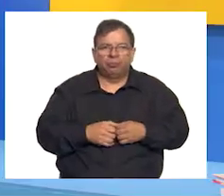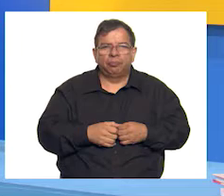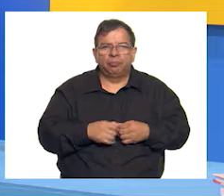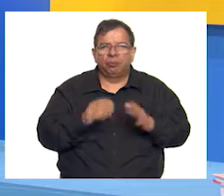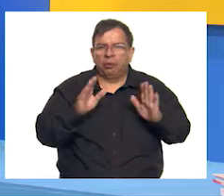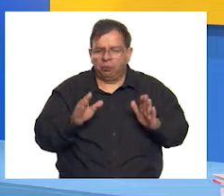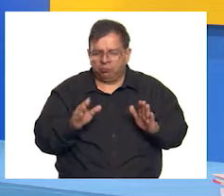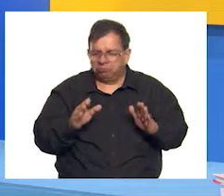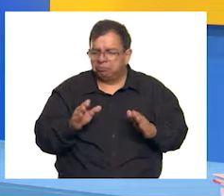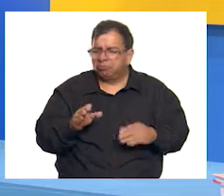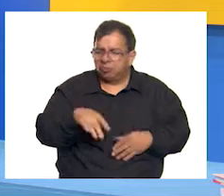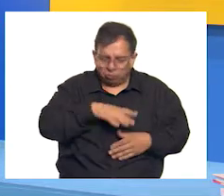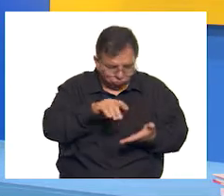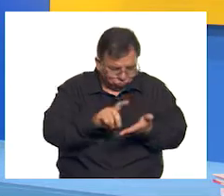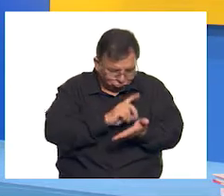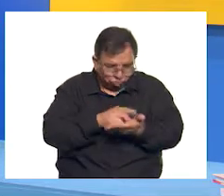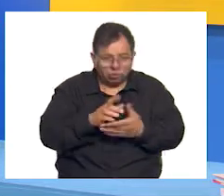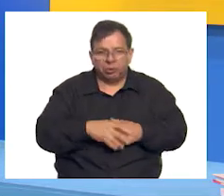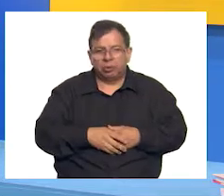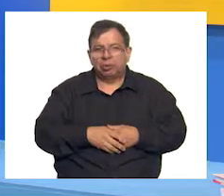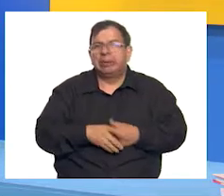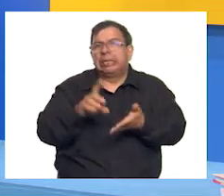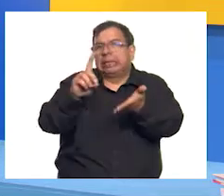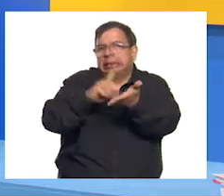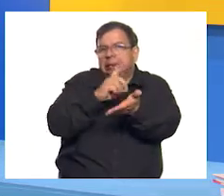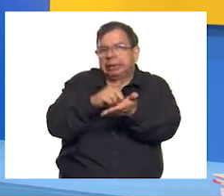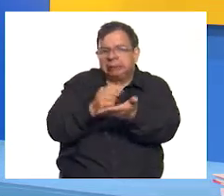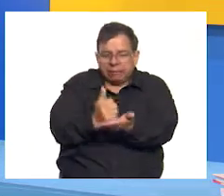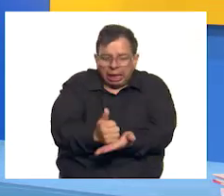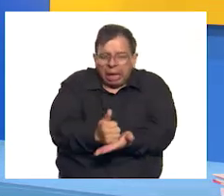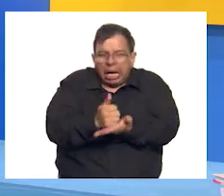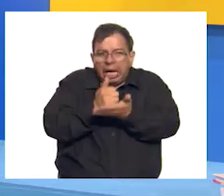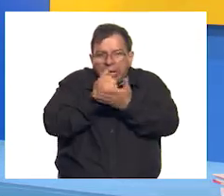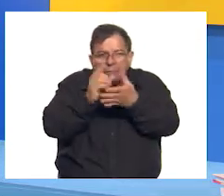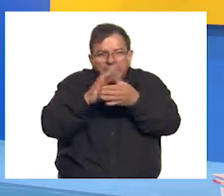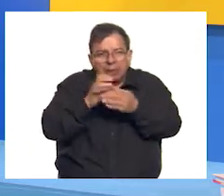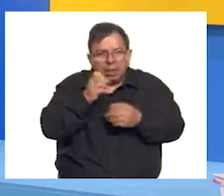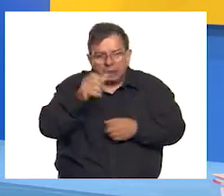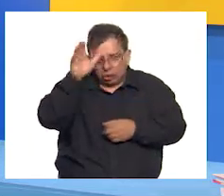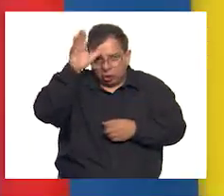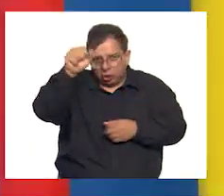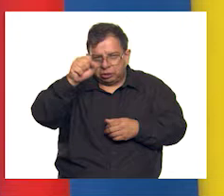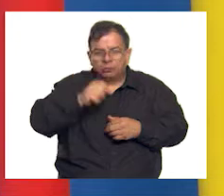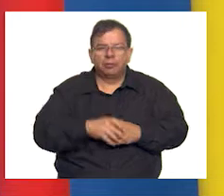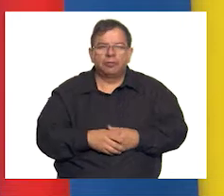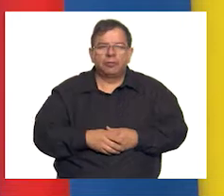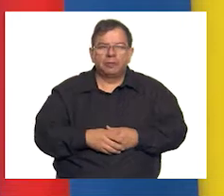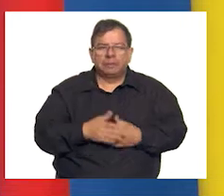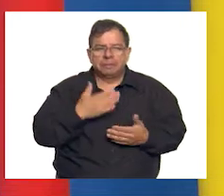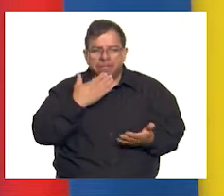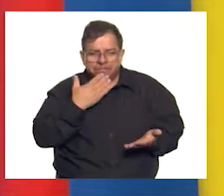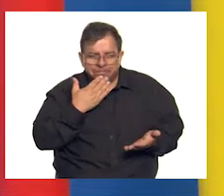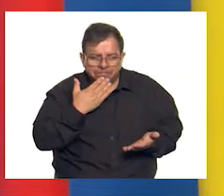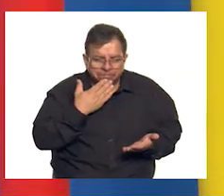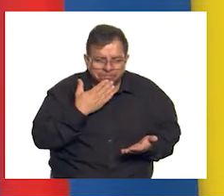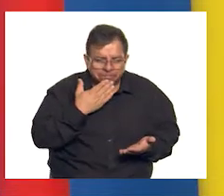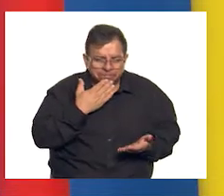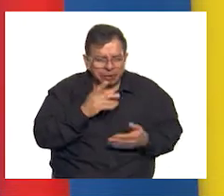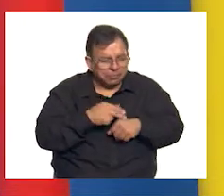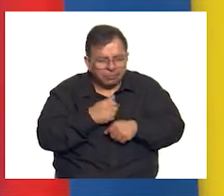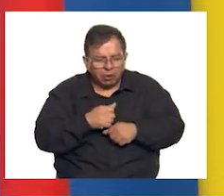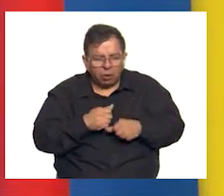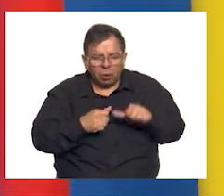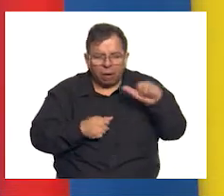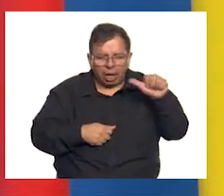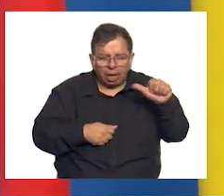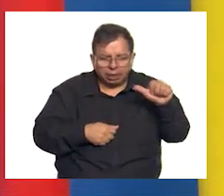propongo que lo busques, María. Veamos si el tumbaburros explica estos conceptos. A ver. Primero vamos a la A,